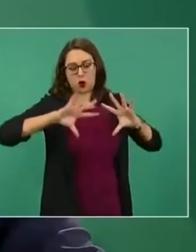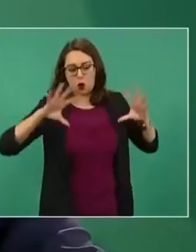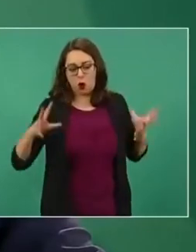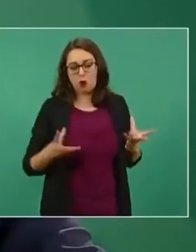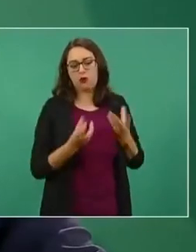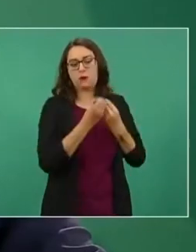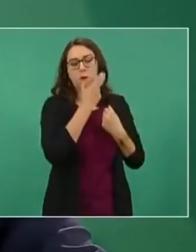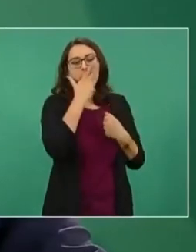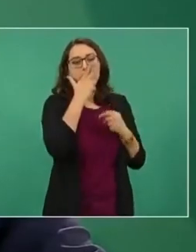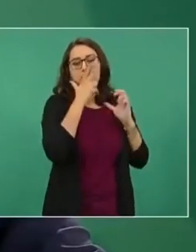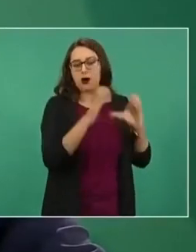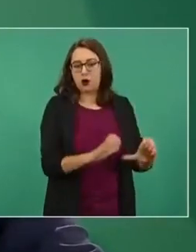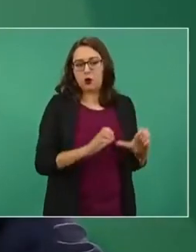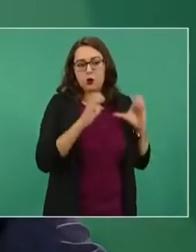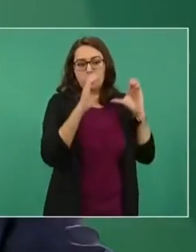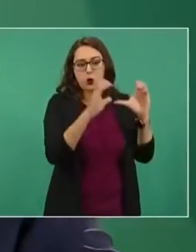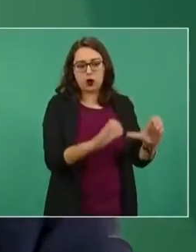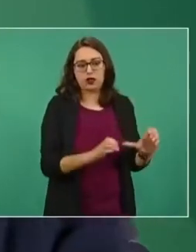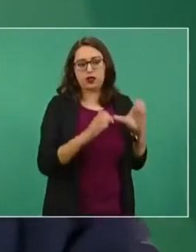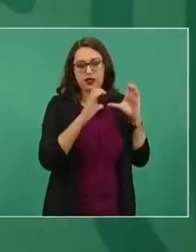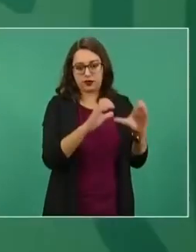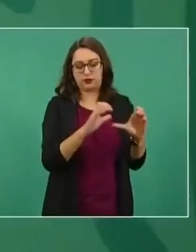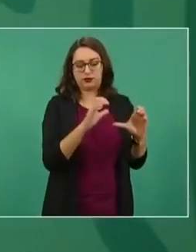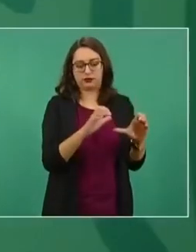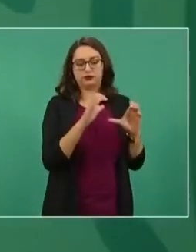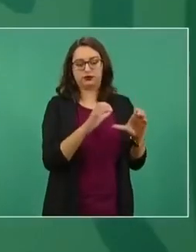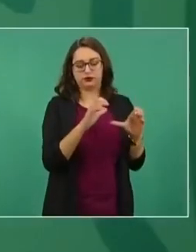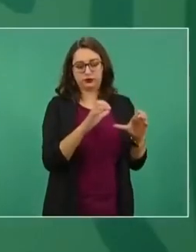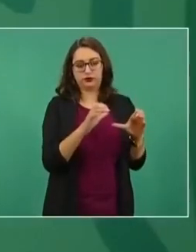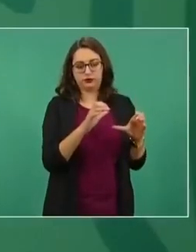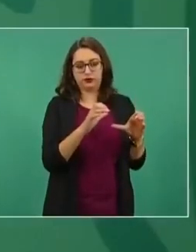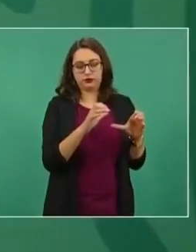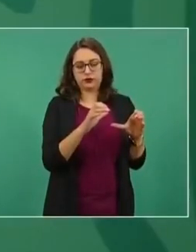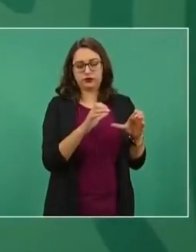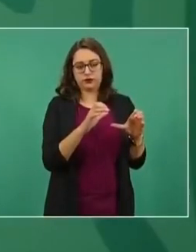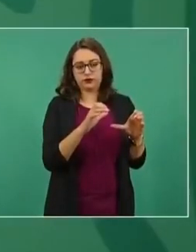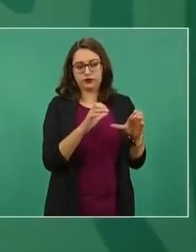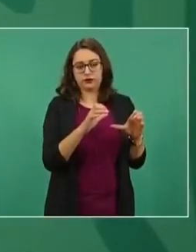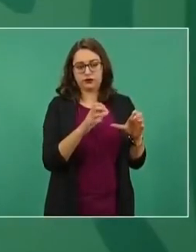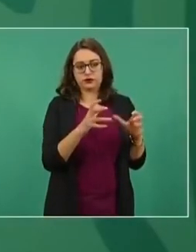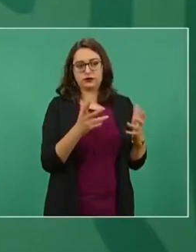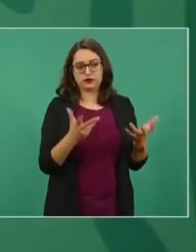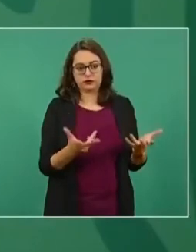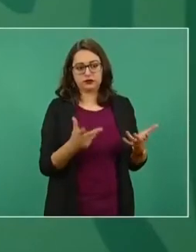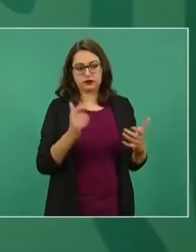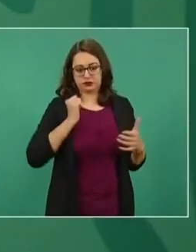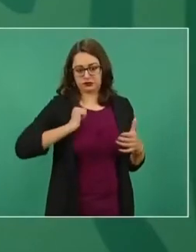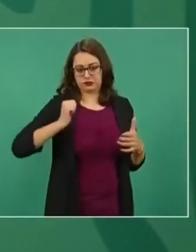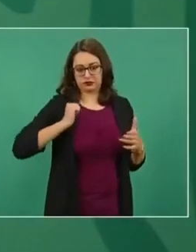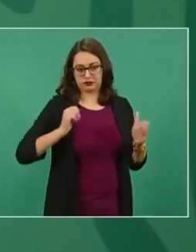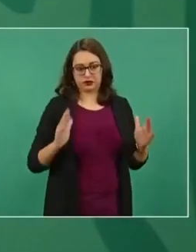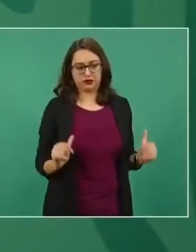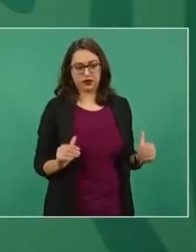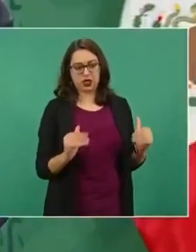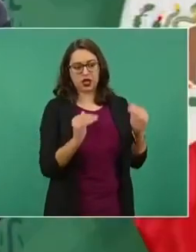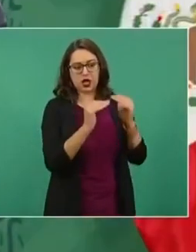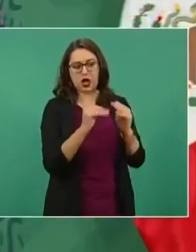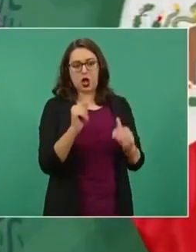adherida al sitio arqueológico de Tulum,